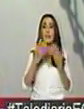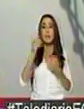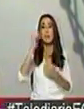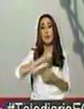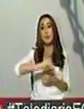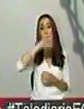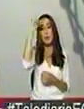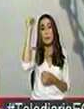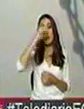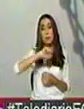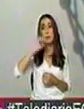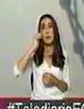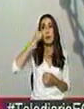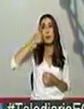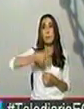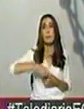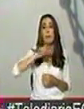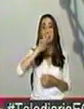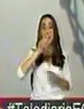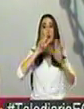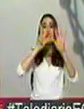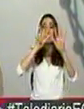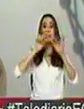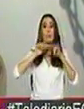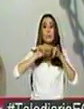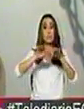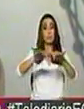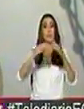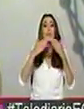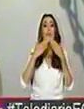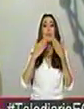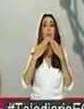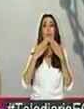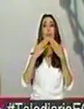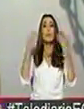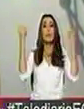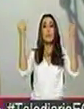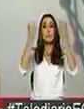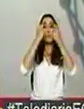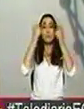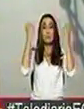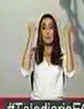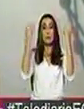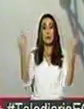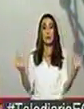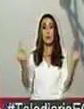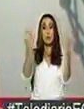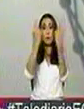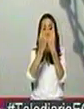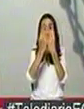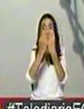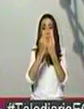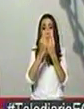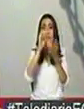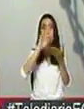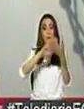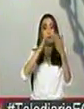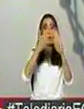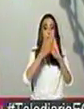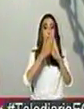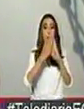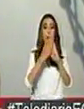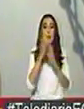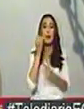triunfadores, por ello el día de mañana, 28 de septiembre, estamos haciendo un gran encuentro del aniversario de la interculturalidad y